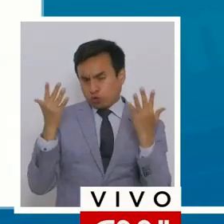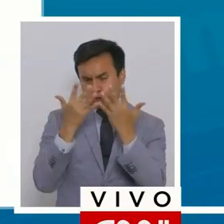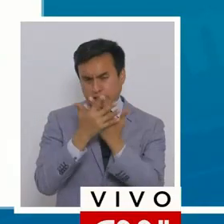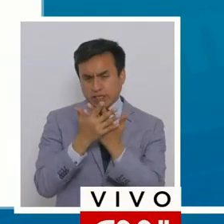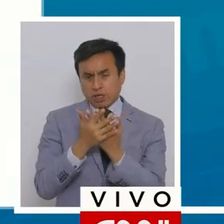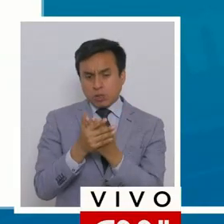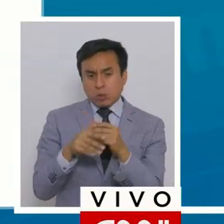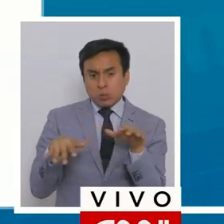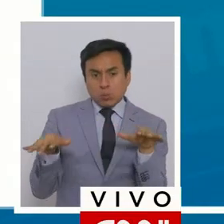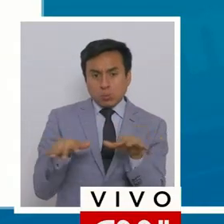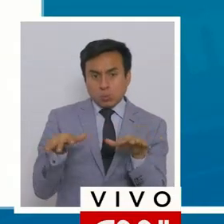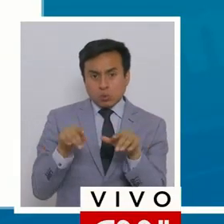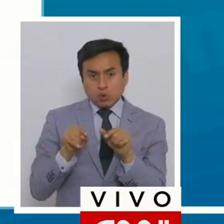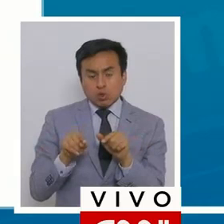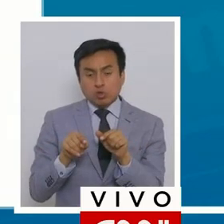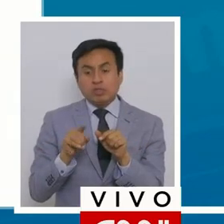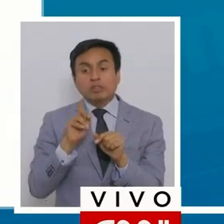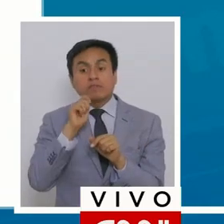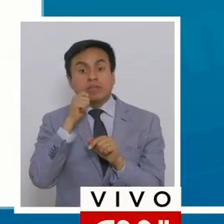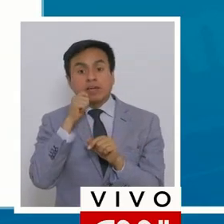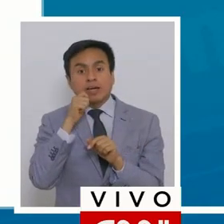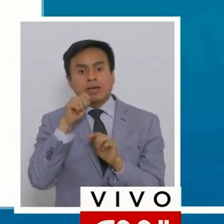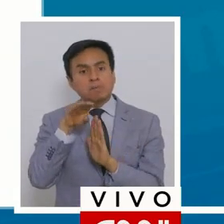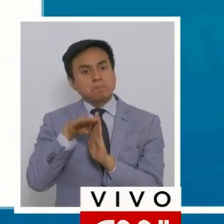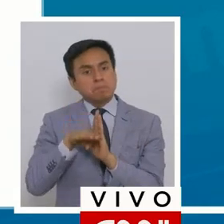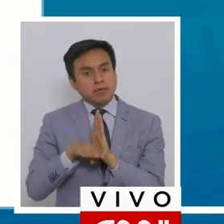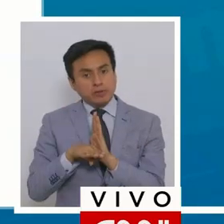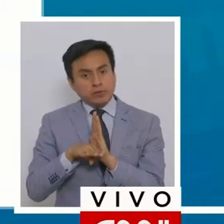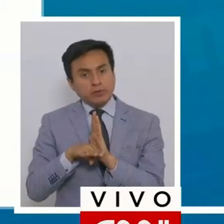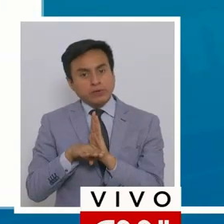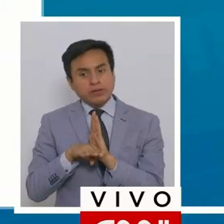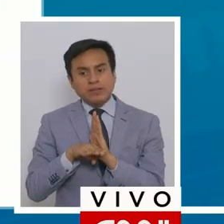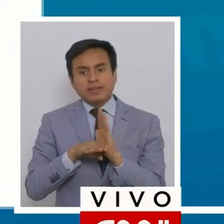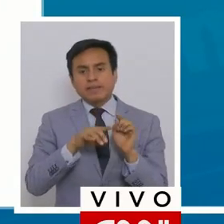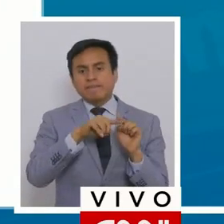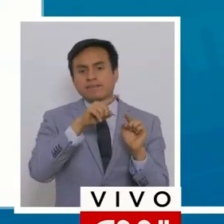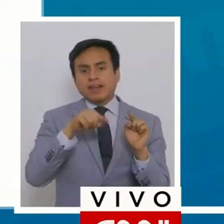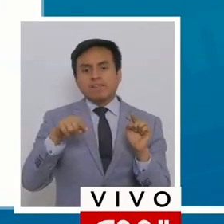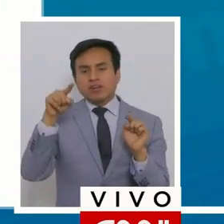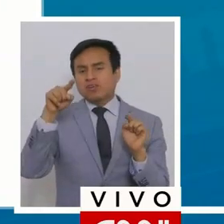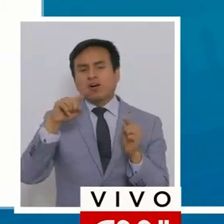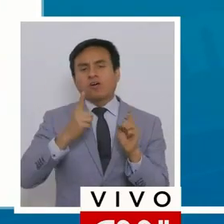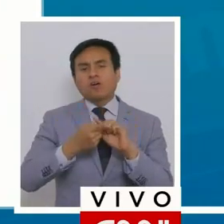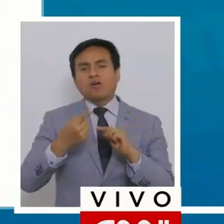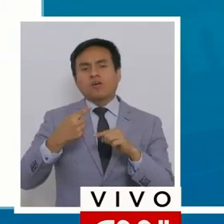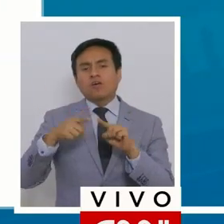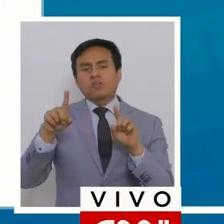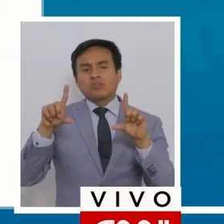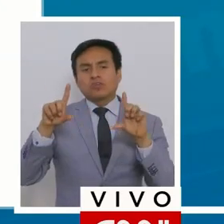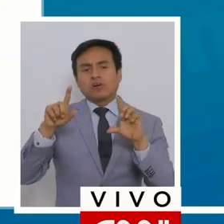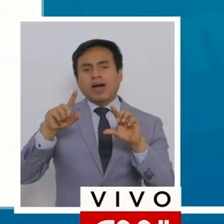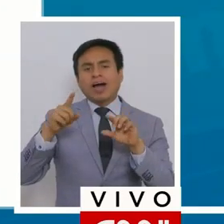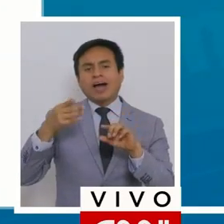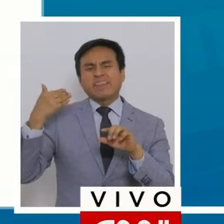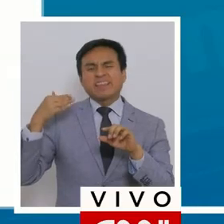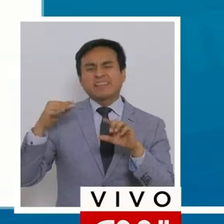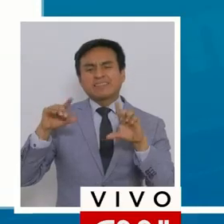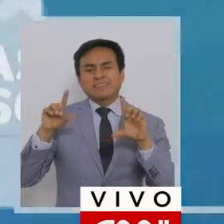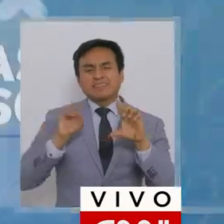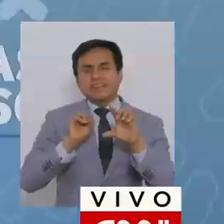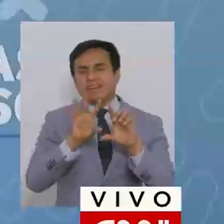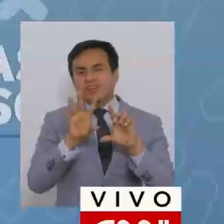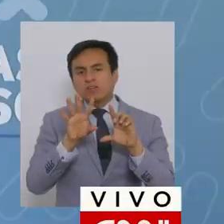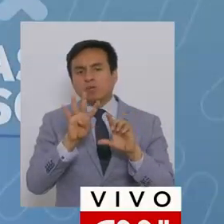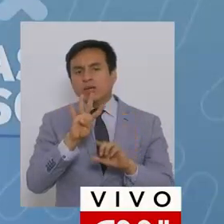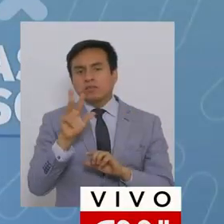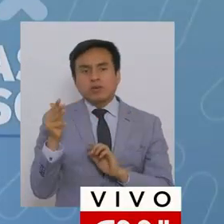uso de camas UTI es menor. Es el gráfico anterior a ese, donde aparece la cifra